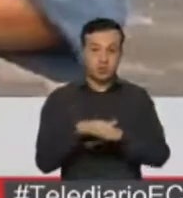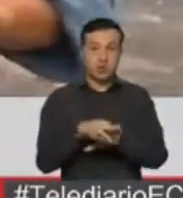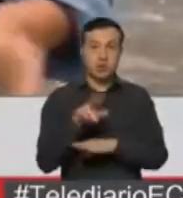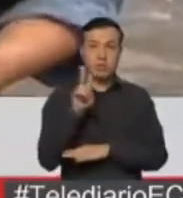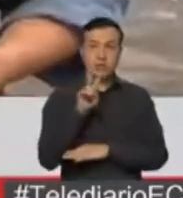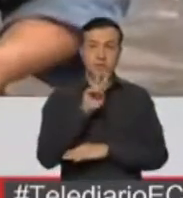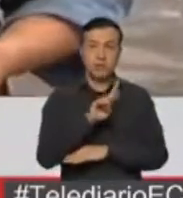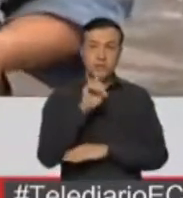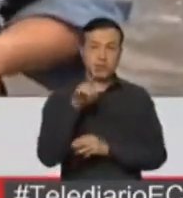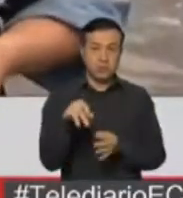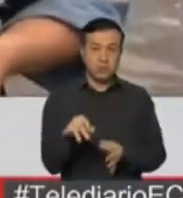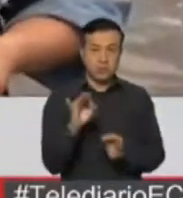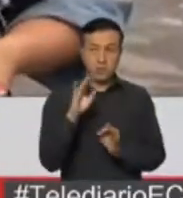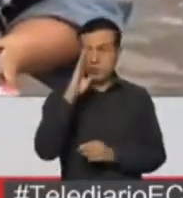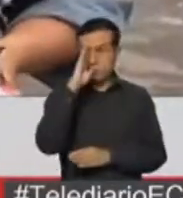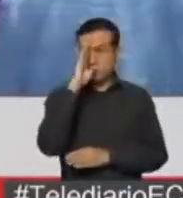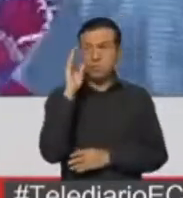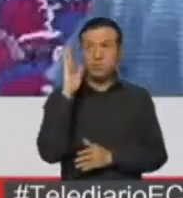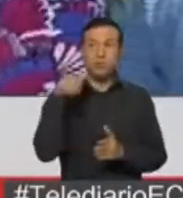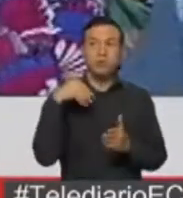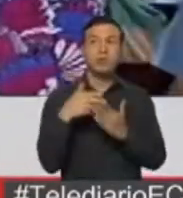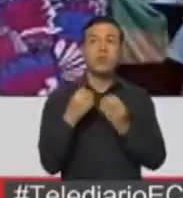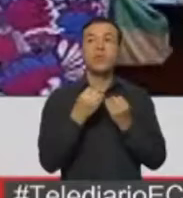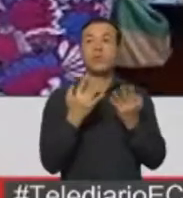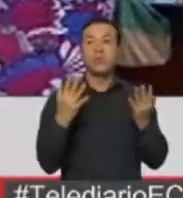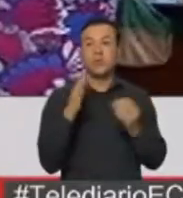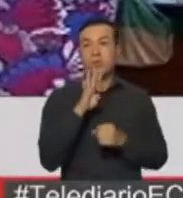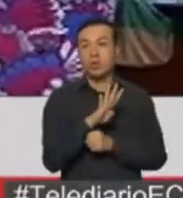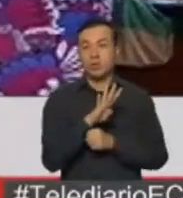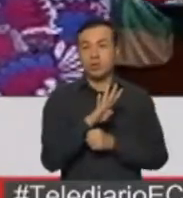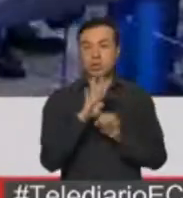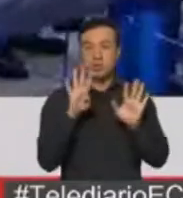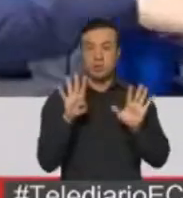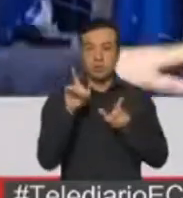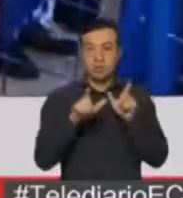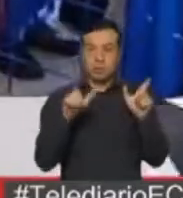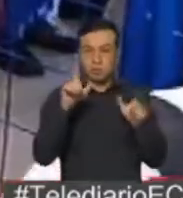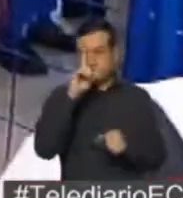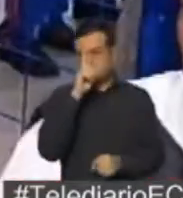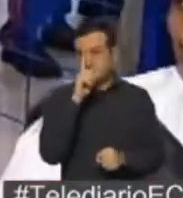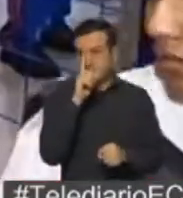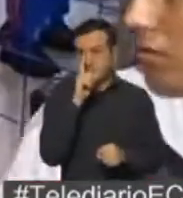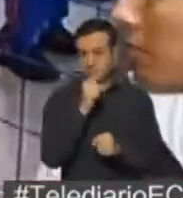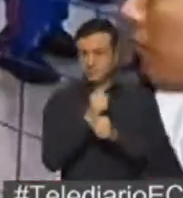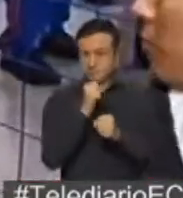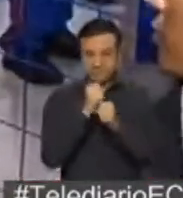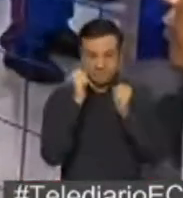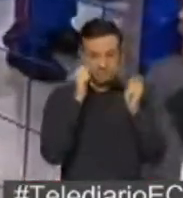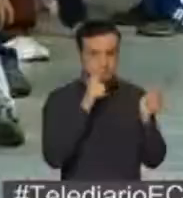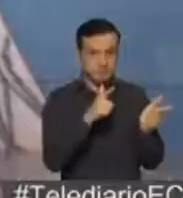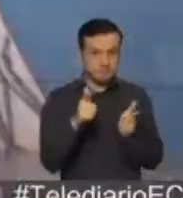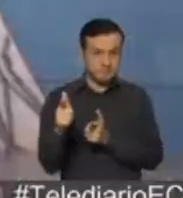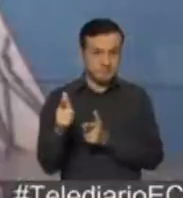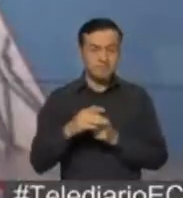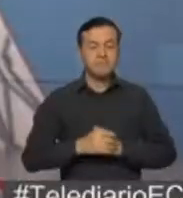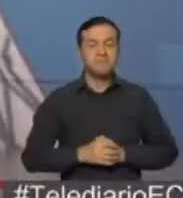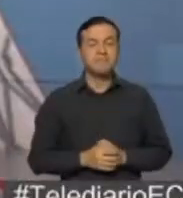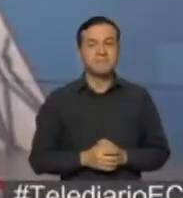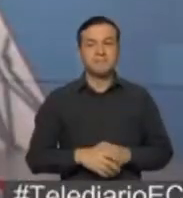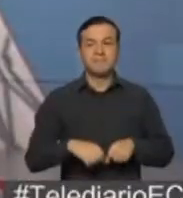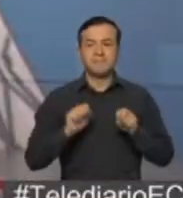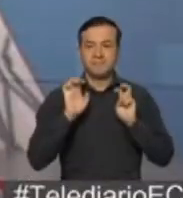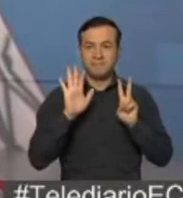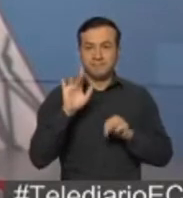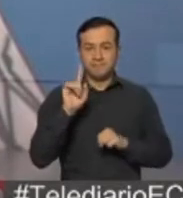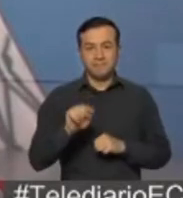21 de febrero. La policía desplegará más de 49 mil servidores. Valeria Villarroel, Medios Públicos. 7 de la